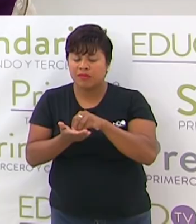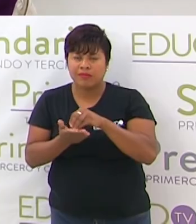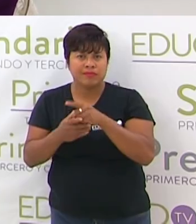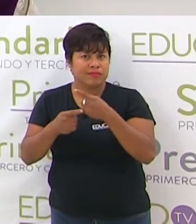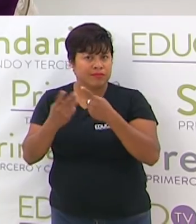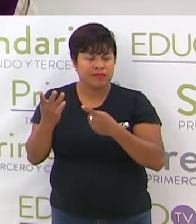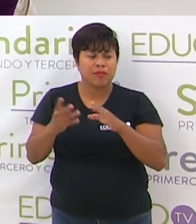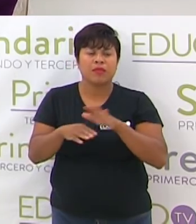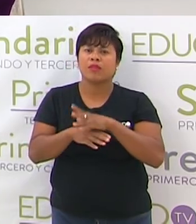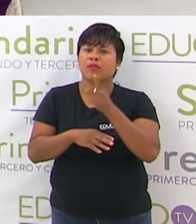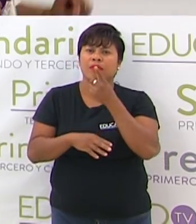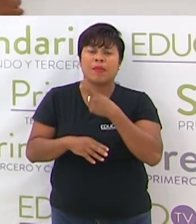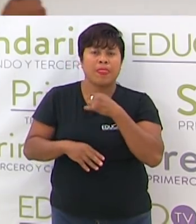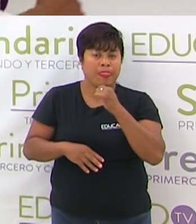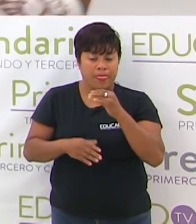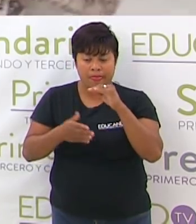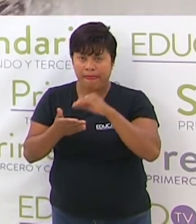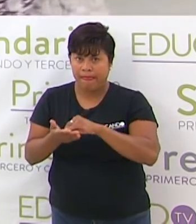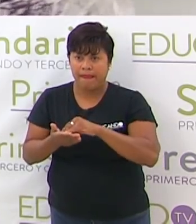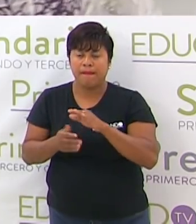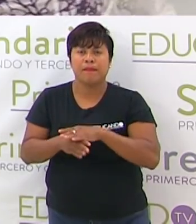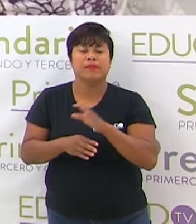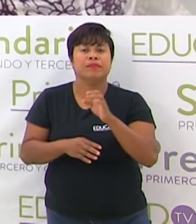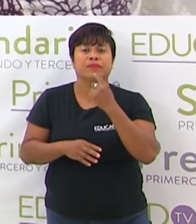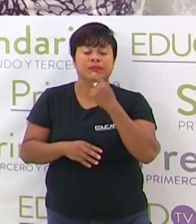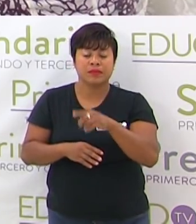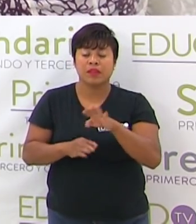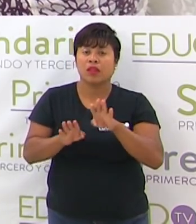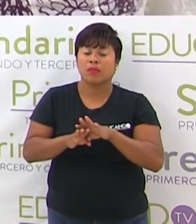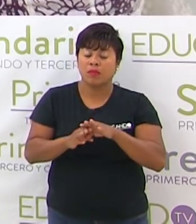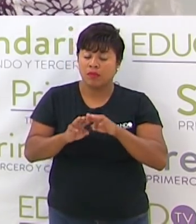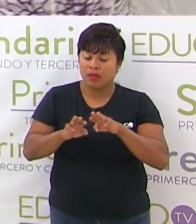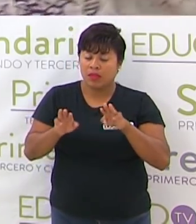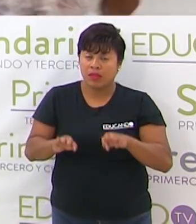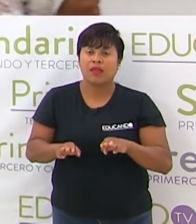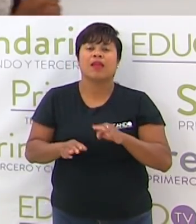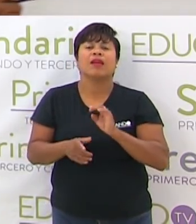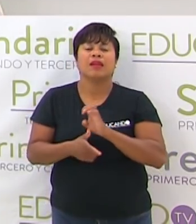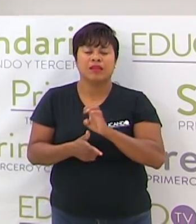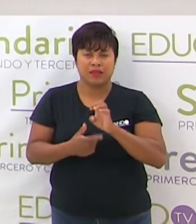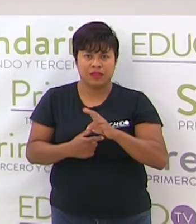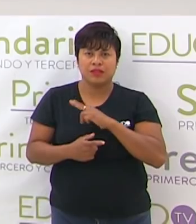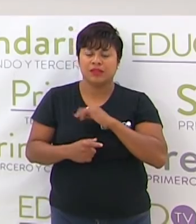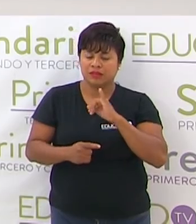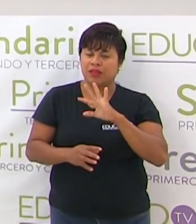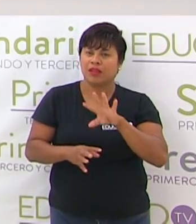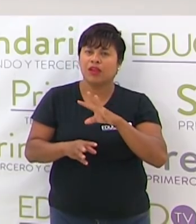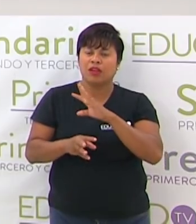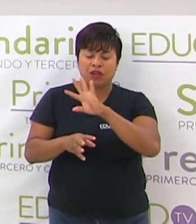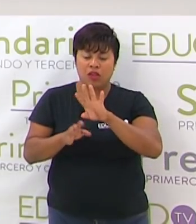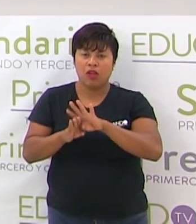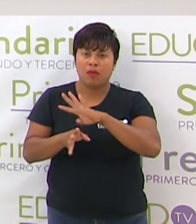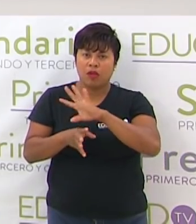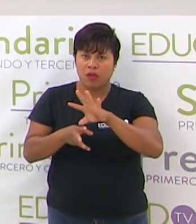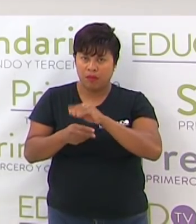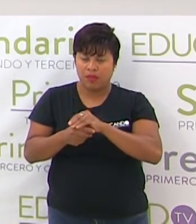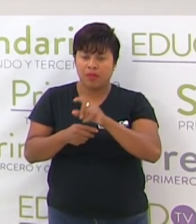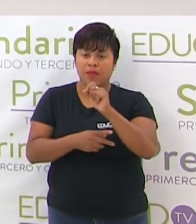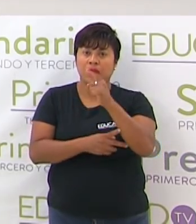me dice nada. Pero si tú colocas la unidad de medida, entonces sí ya está completo.